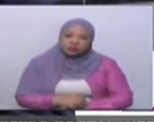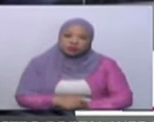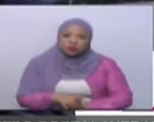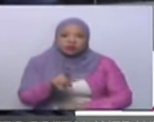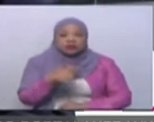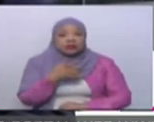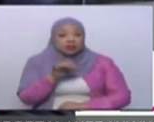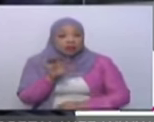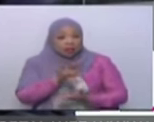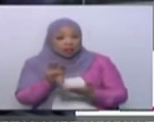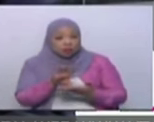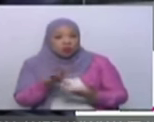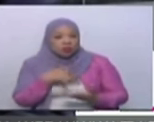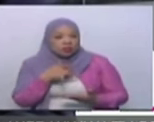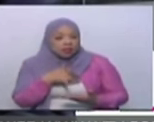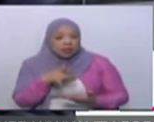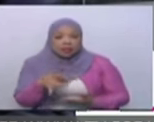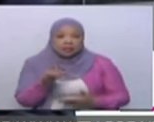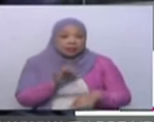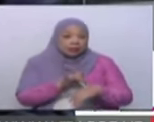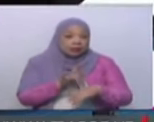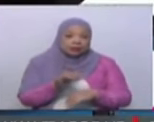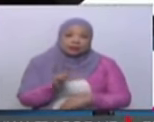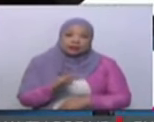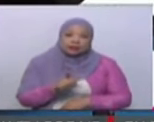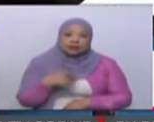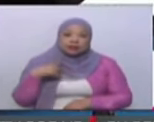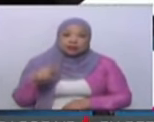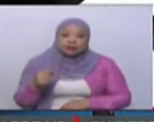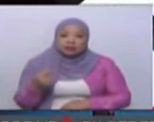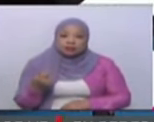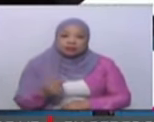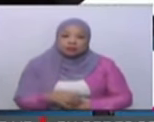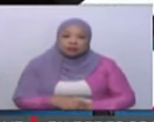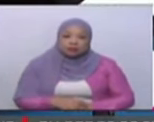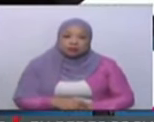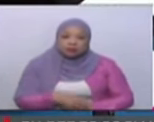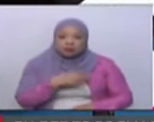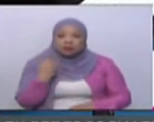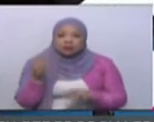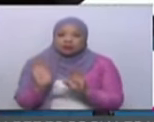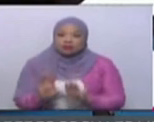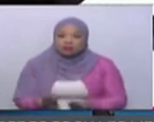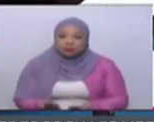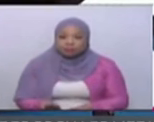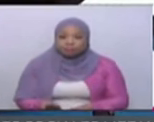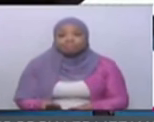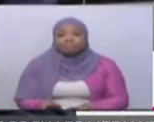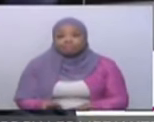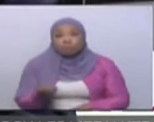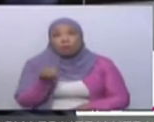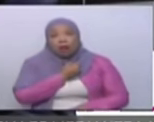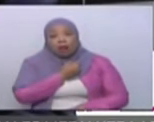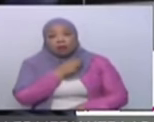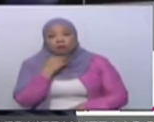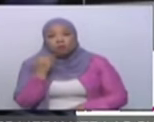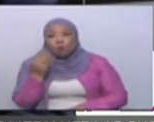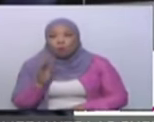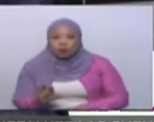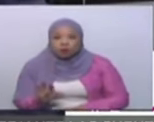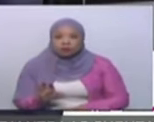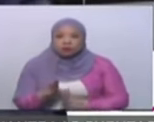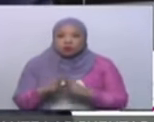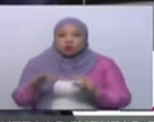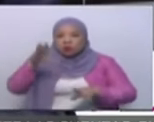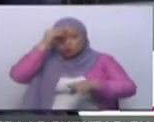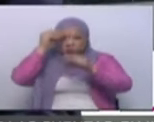tecla. ¿No dice la canción? No, ese vals porque me mata. No me toques ese vals porque me mata. Sí, todo es aprendizaje además.